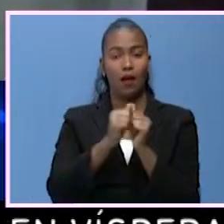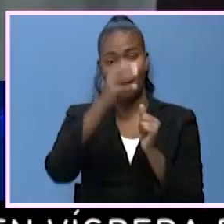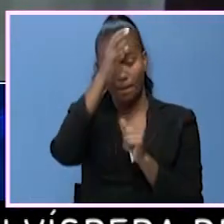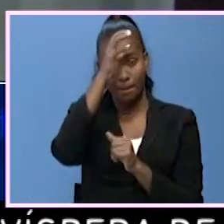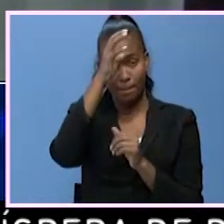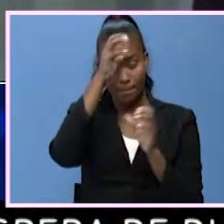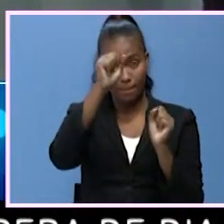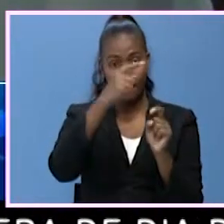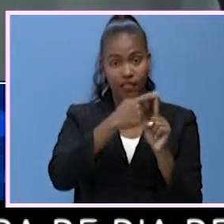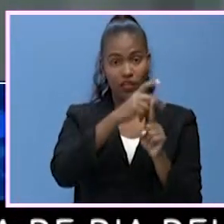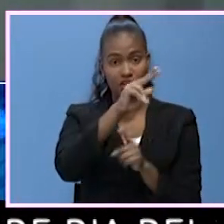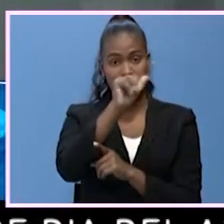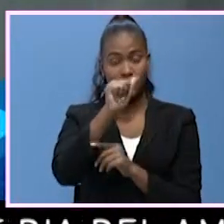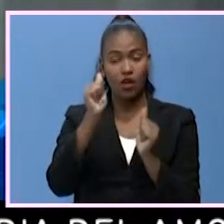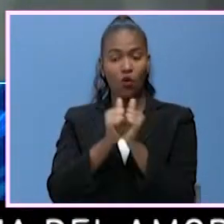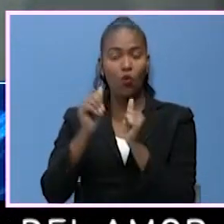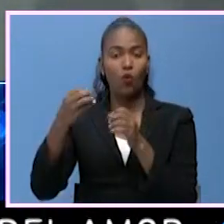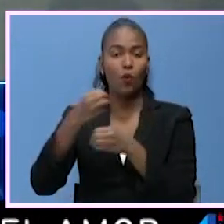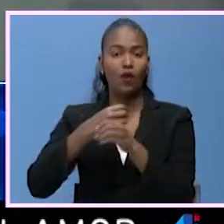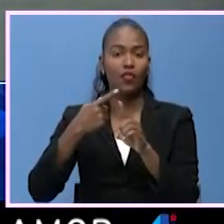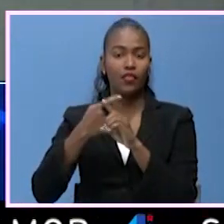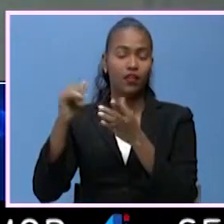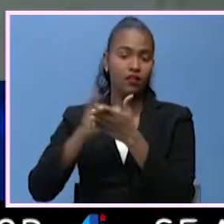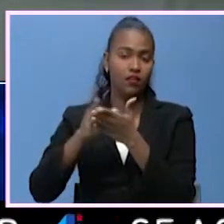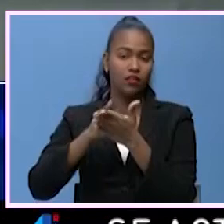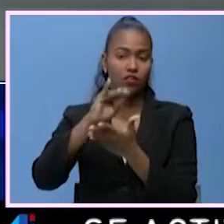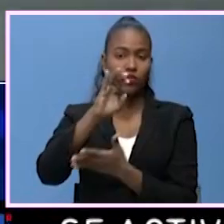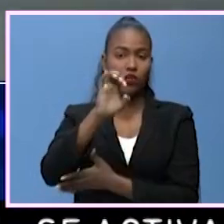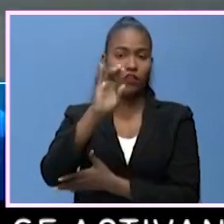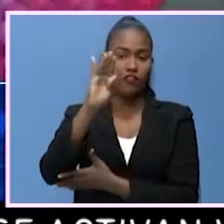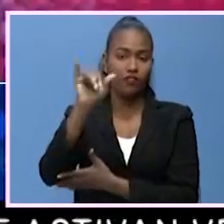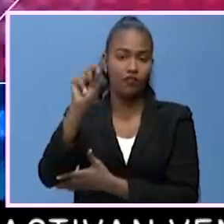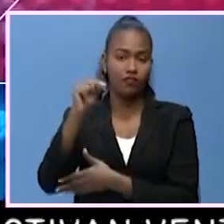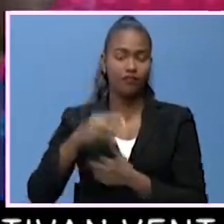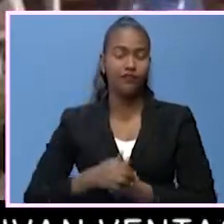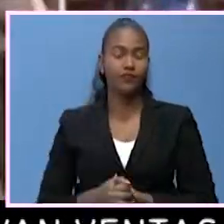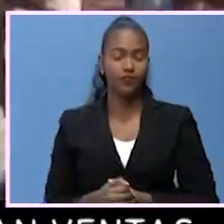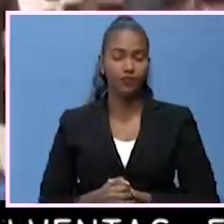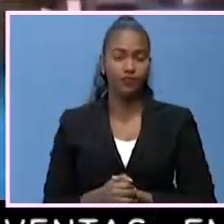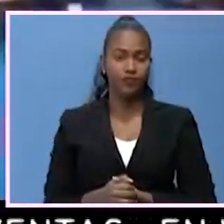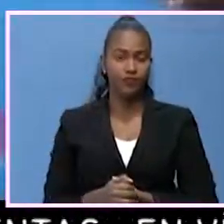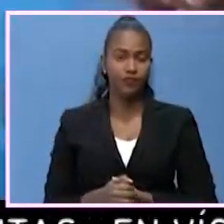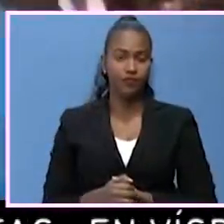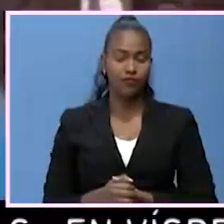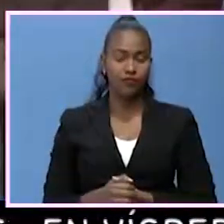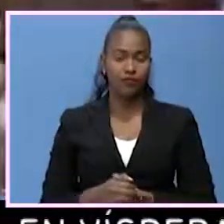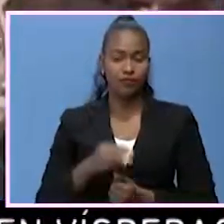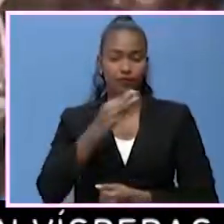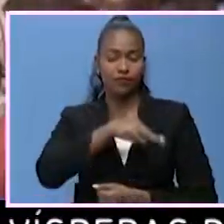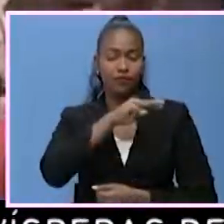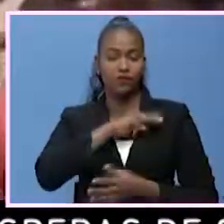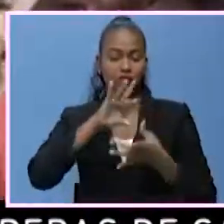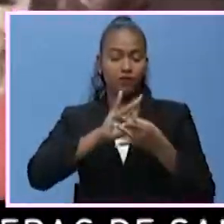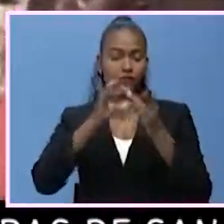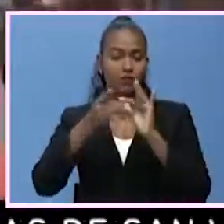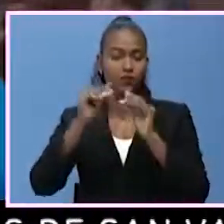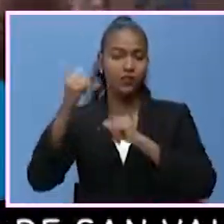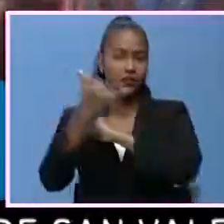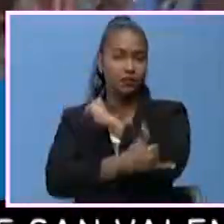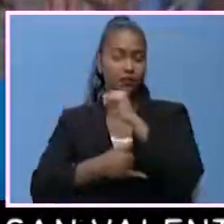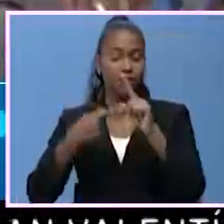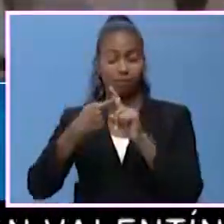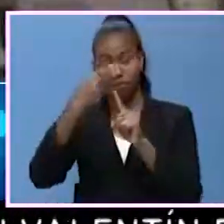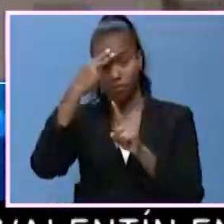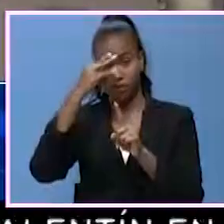Rusia, Vladimir Putin, y su homólogo de Estados Unidos, Joe Biden. El ministro de Relaciones Exteriores de